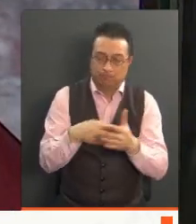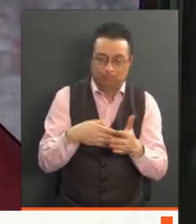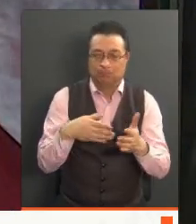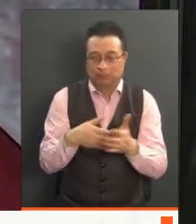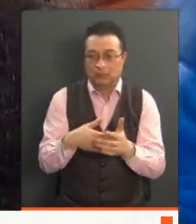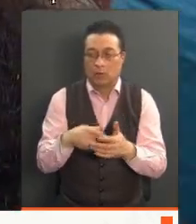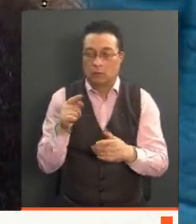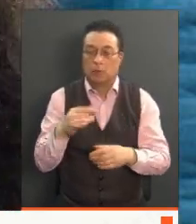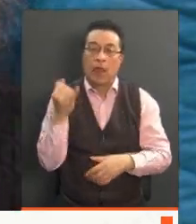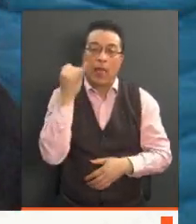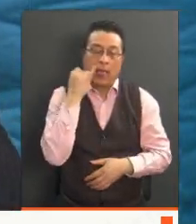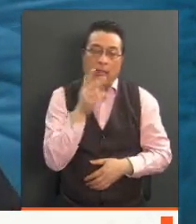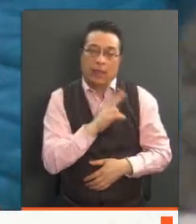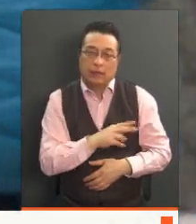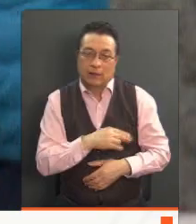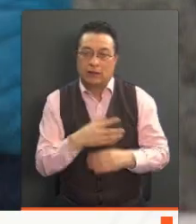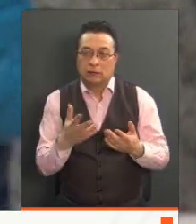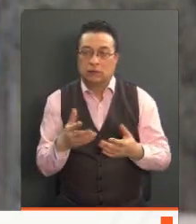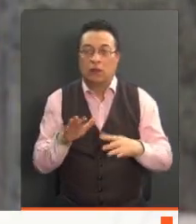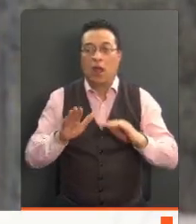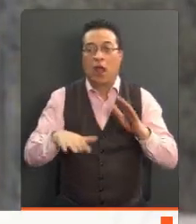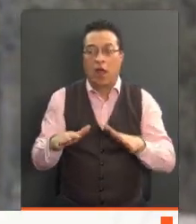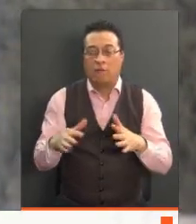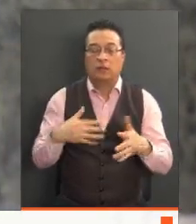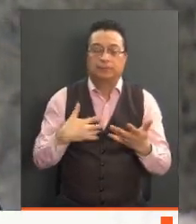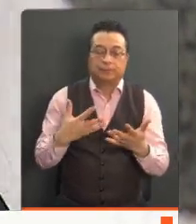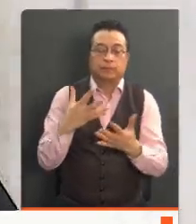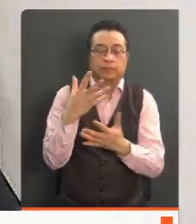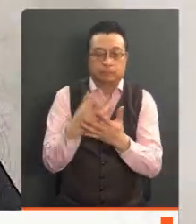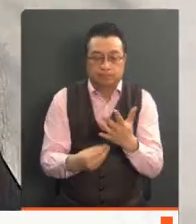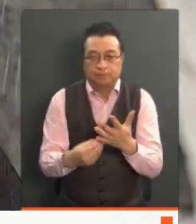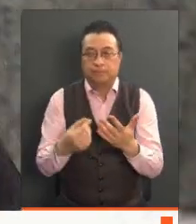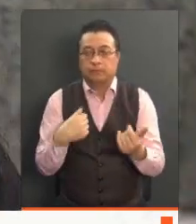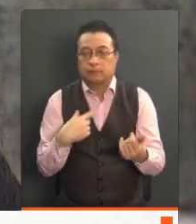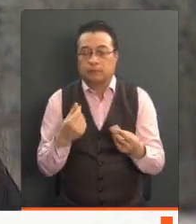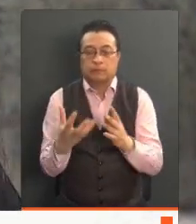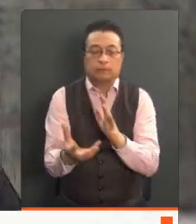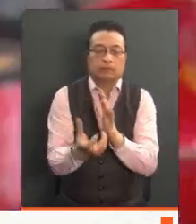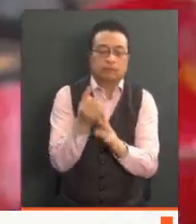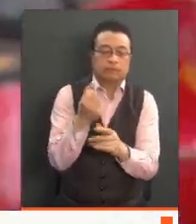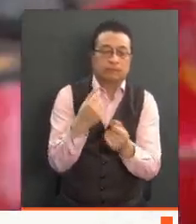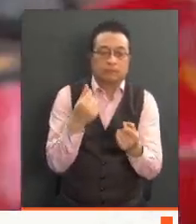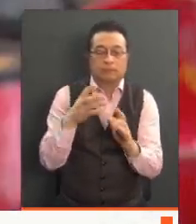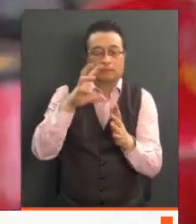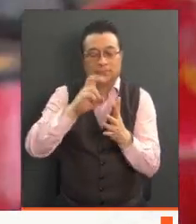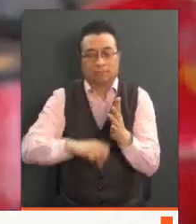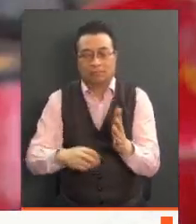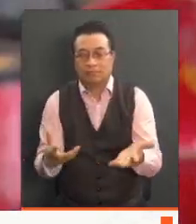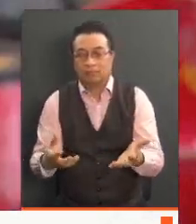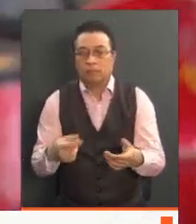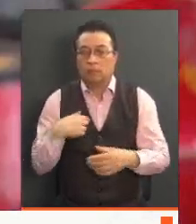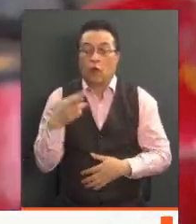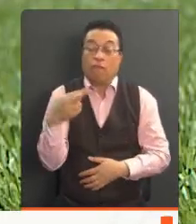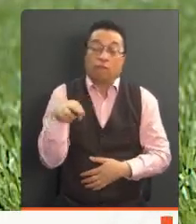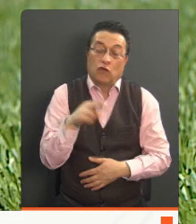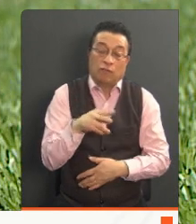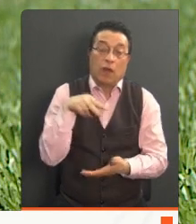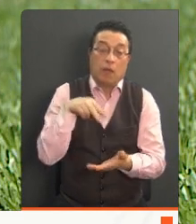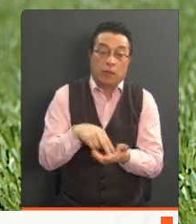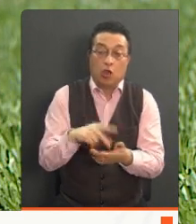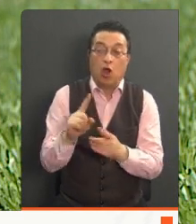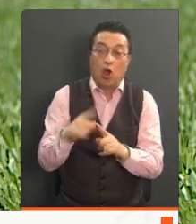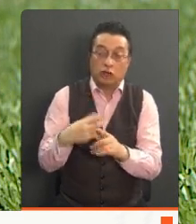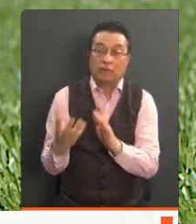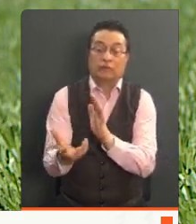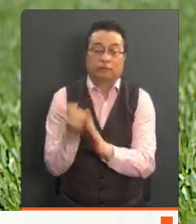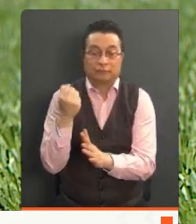los intereses. A veces uno sacaba y me sacaban, no sé, pues me descontaban. Tenía que volver a esperar a sacar otra vez. Y esa era